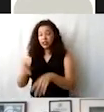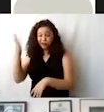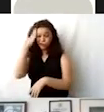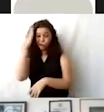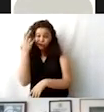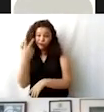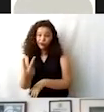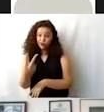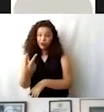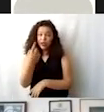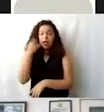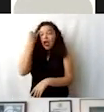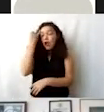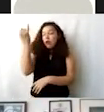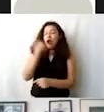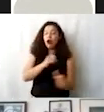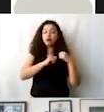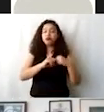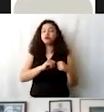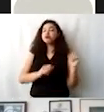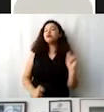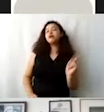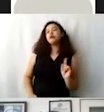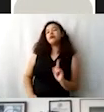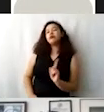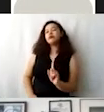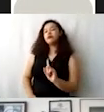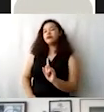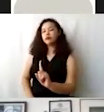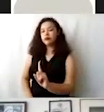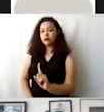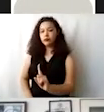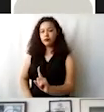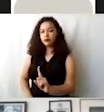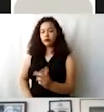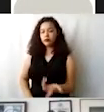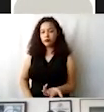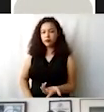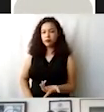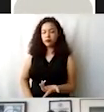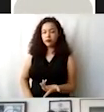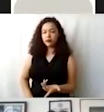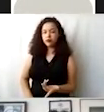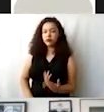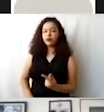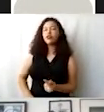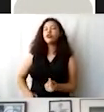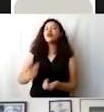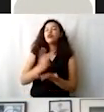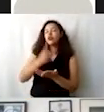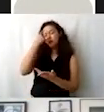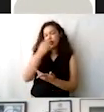llega la autoridad a su domicilio fiscal y no únicamente es con el afán de verificar que los